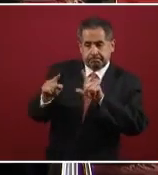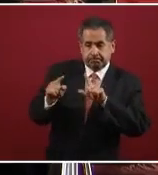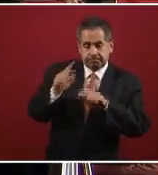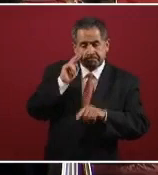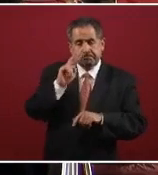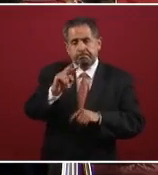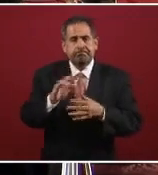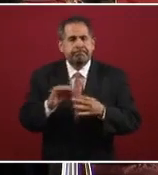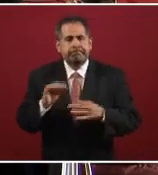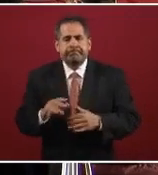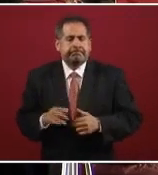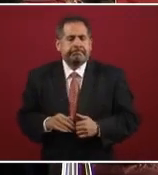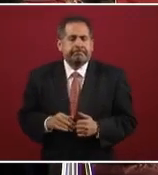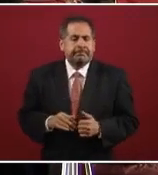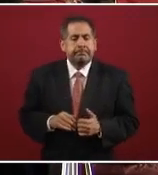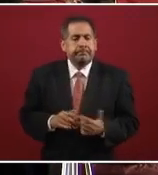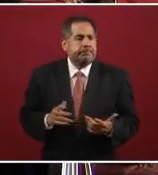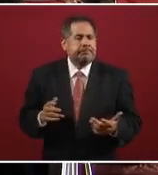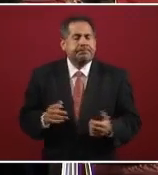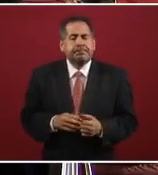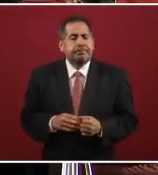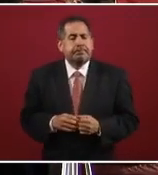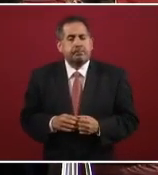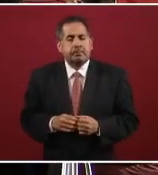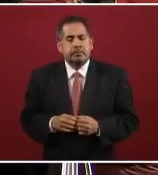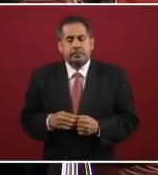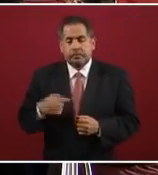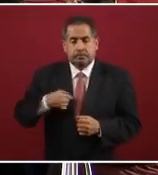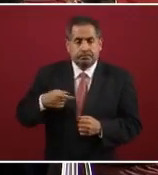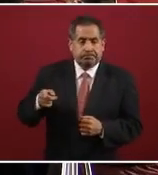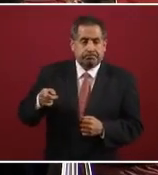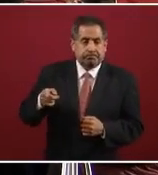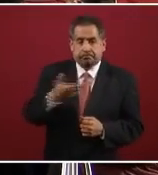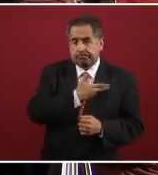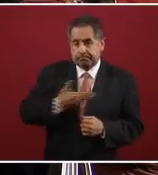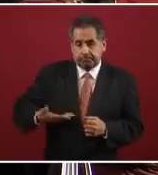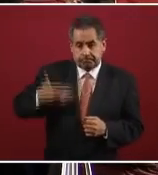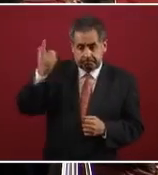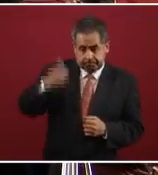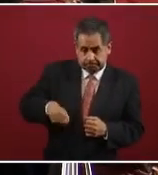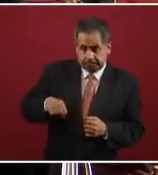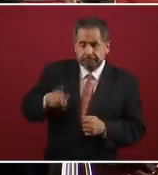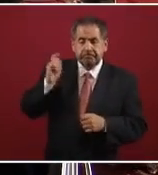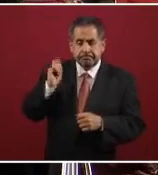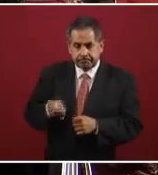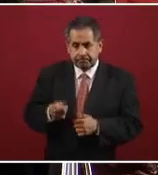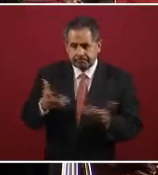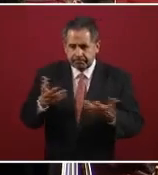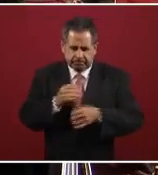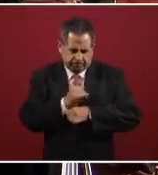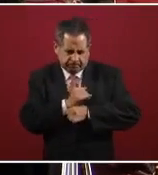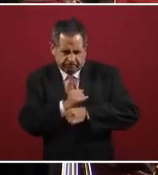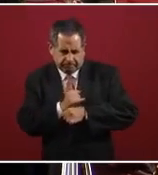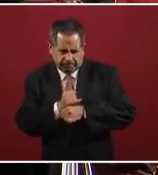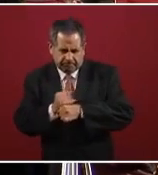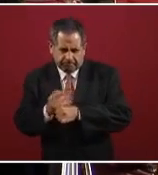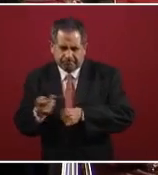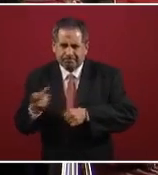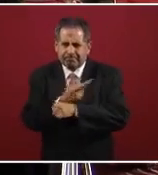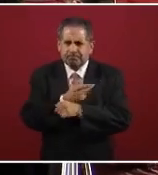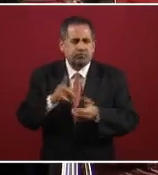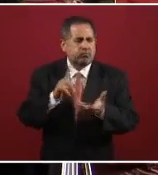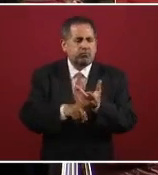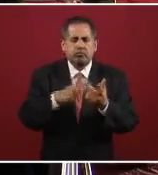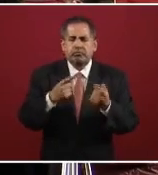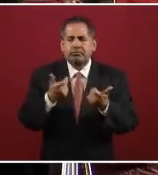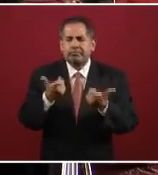sería la lo que nos instruyó del sión presidente de hacer una investigación de a dónde se